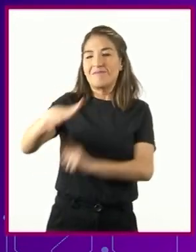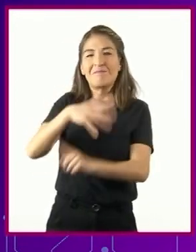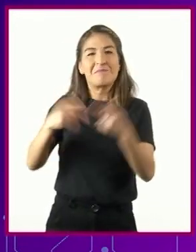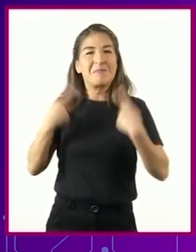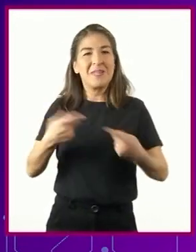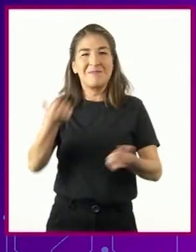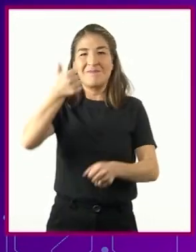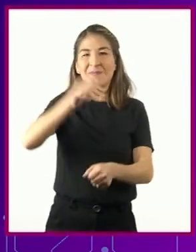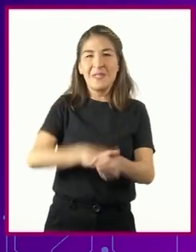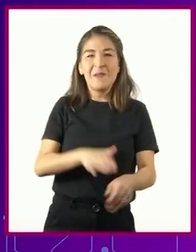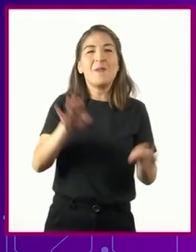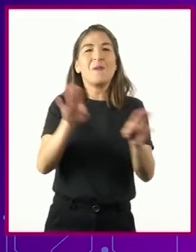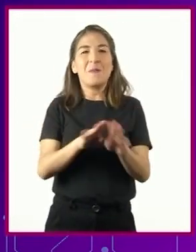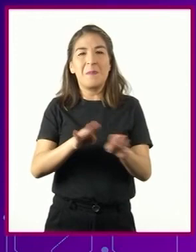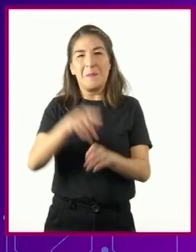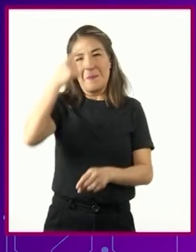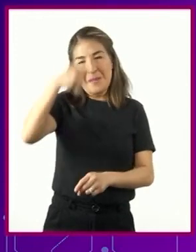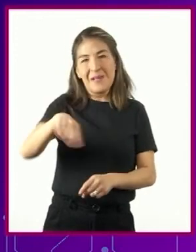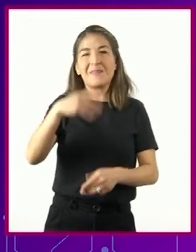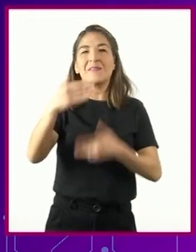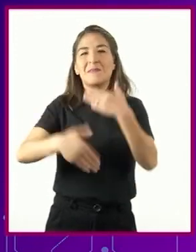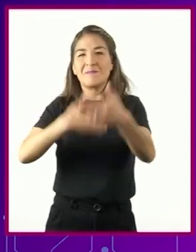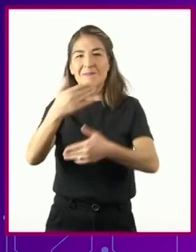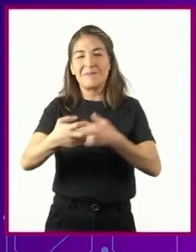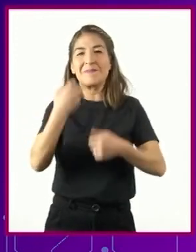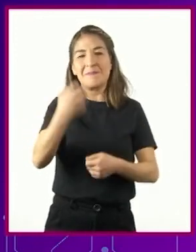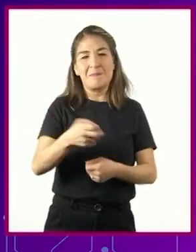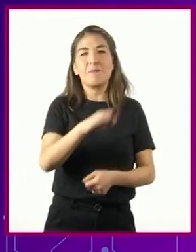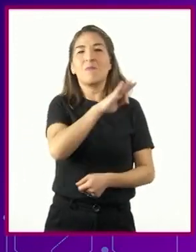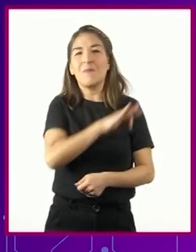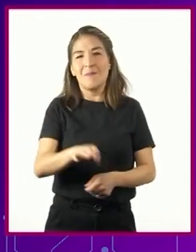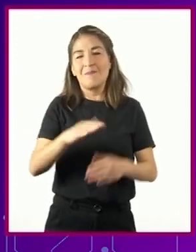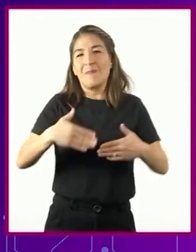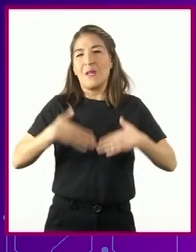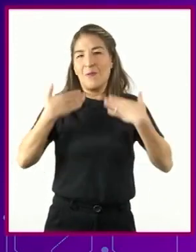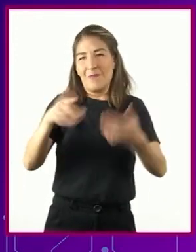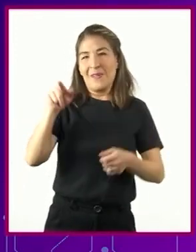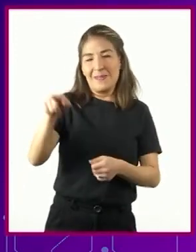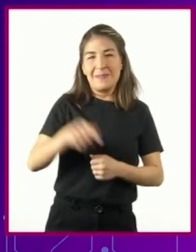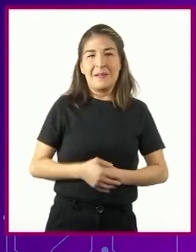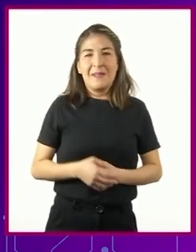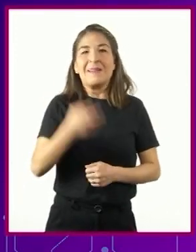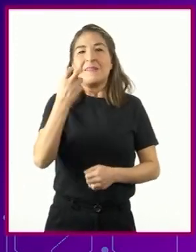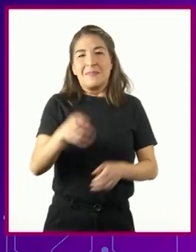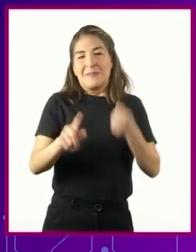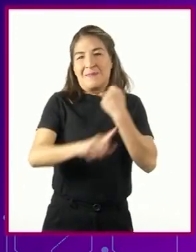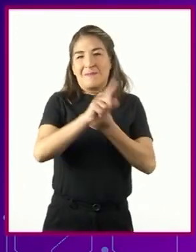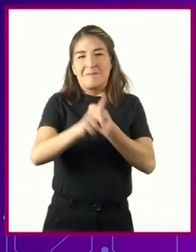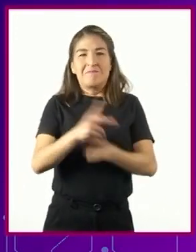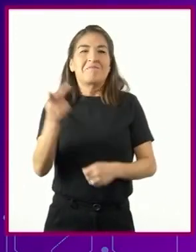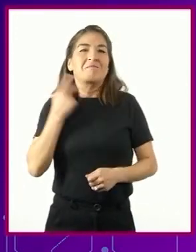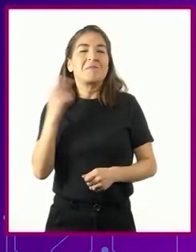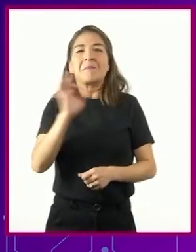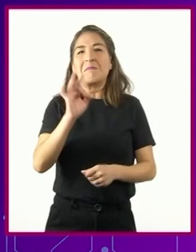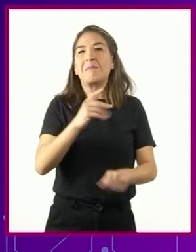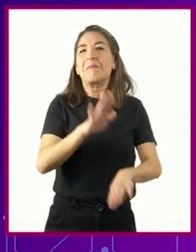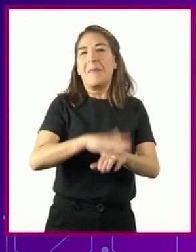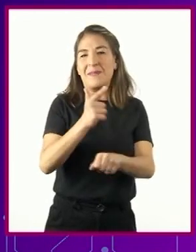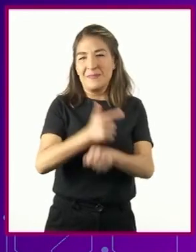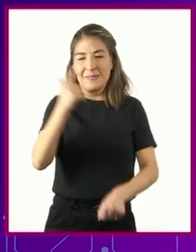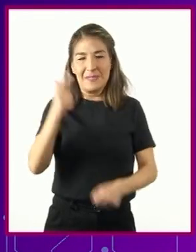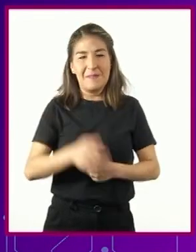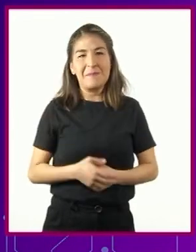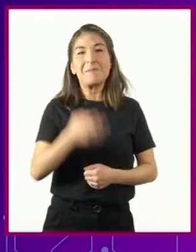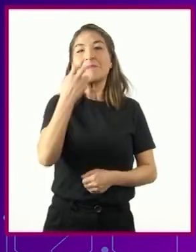administración y el aspecto administrativo de los asuntos para que se pueda confiar en él, en un problema político serio.